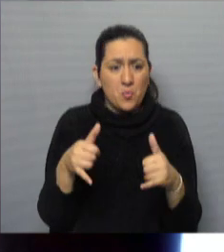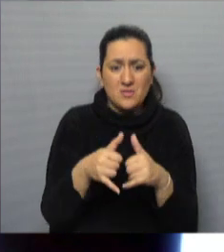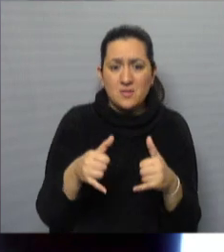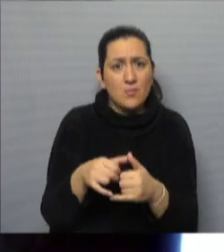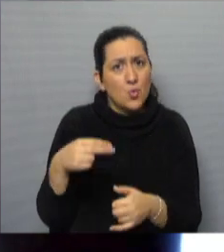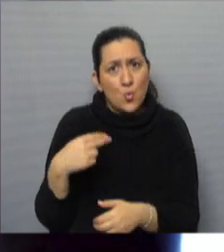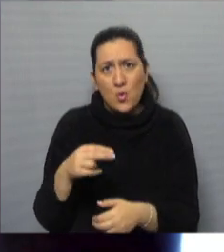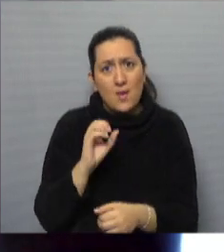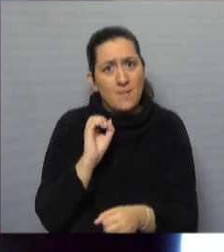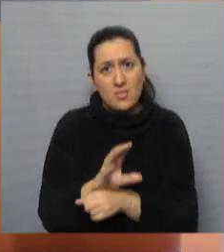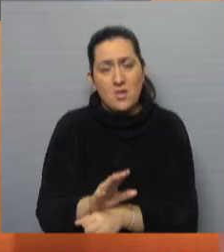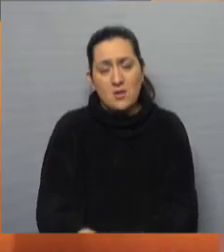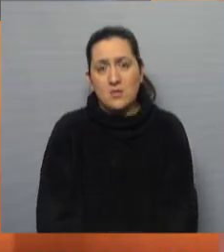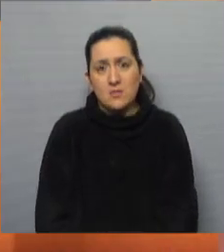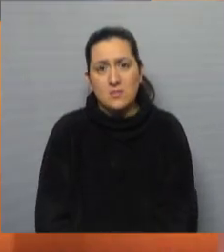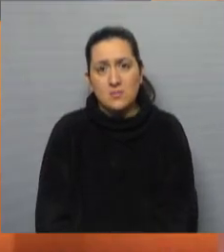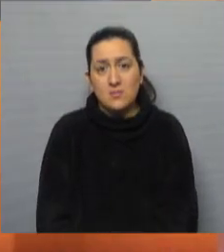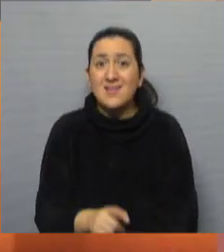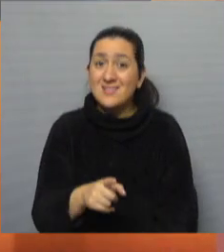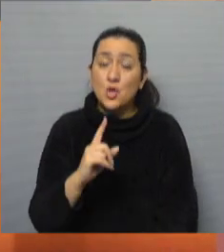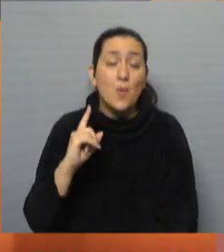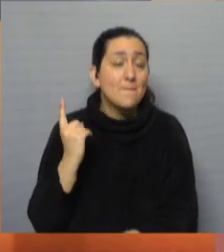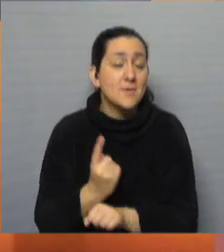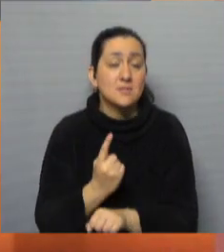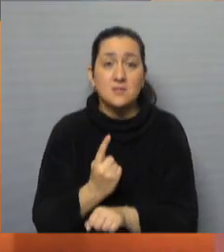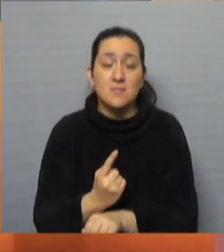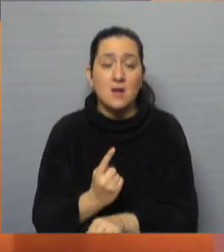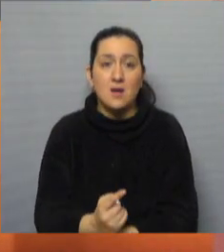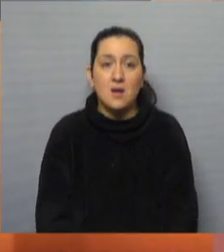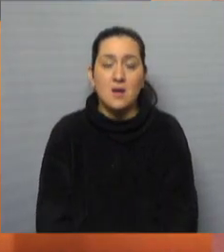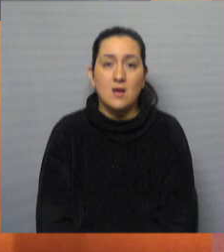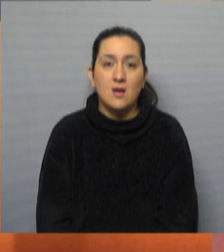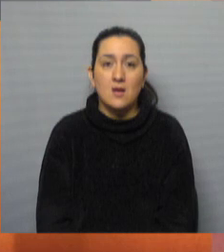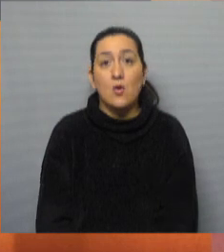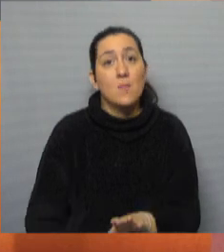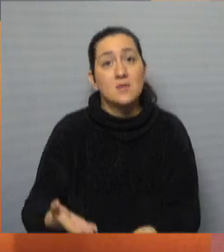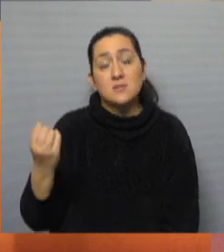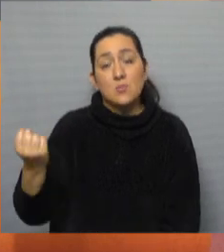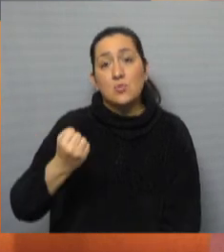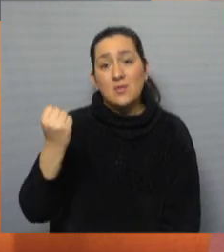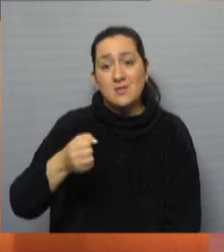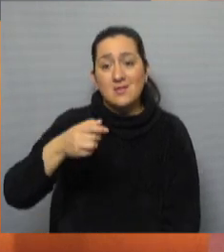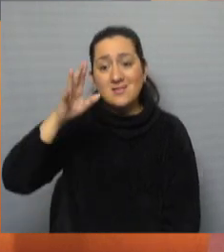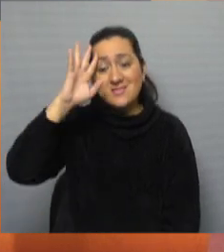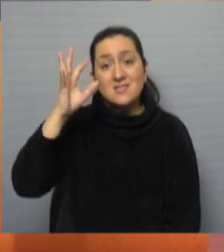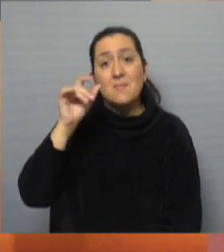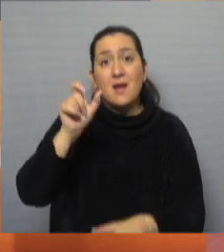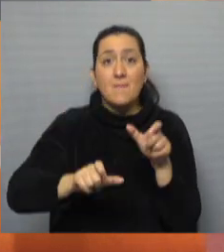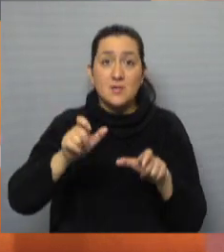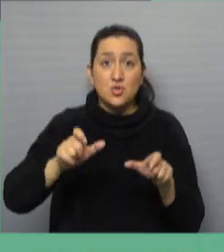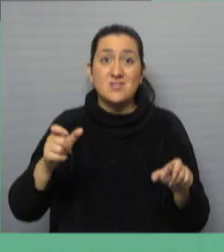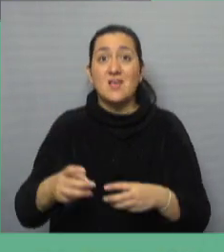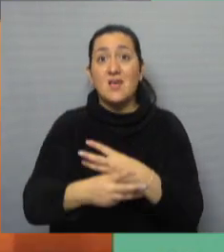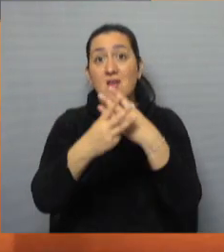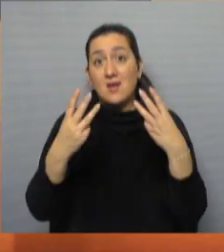que sea así que eso es lo principal y que creo que es más importante que tenga la que tenga claro la población en general